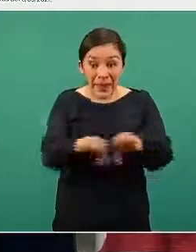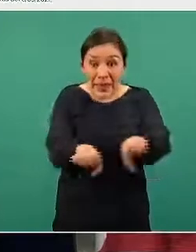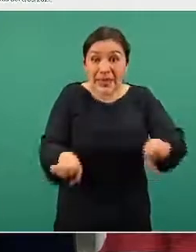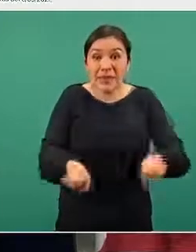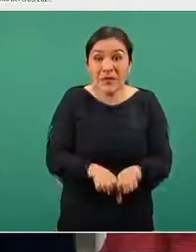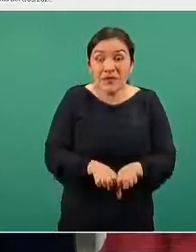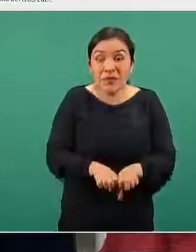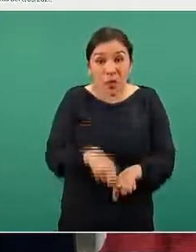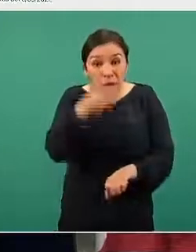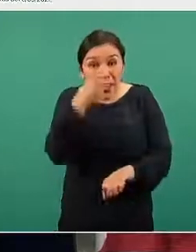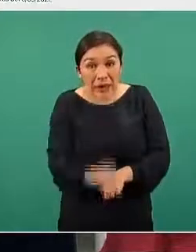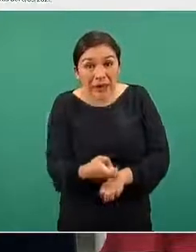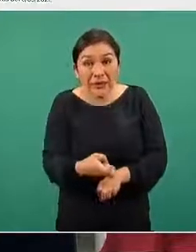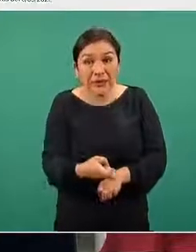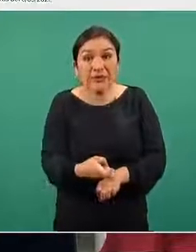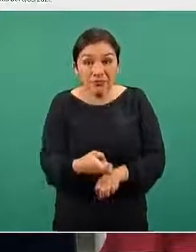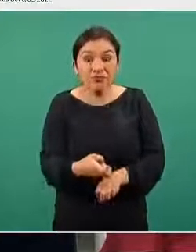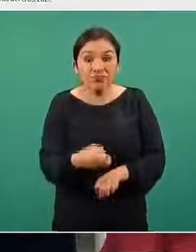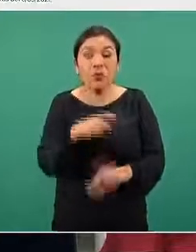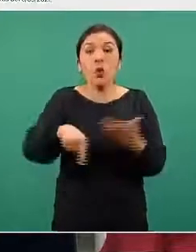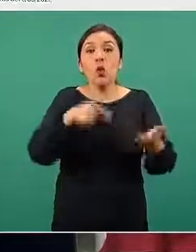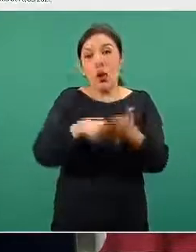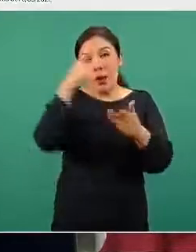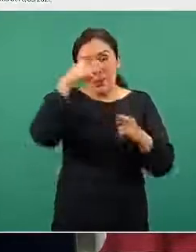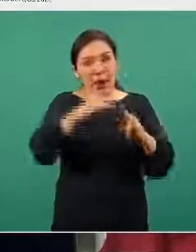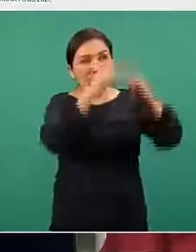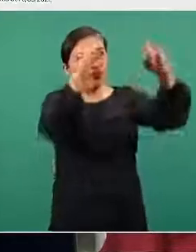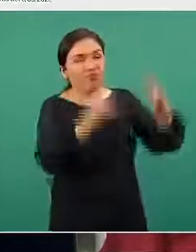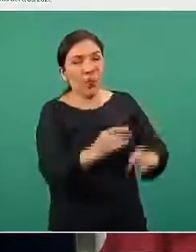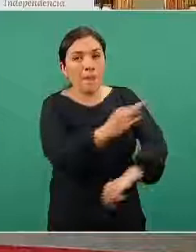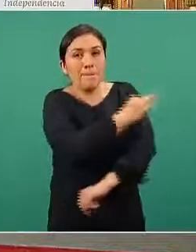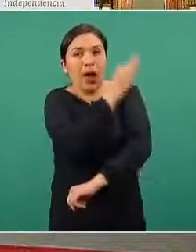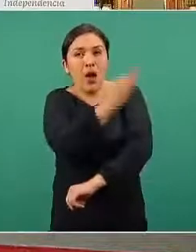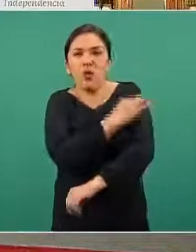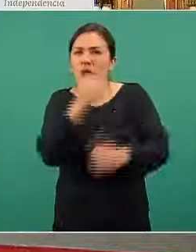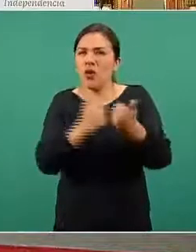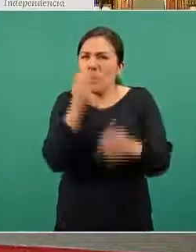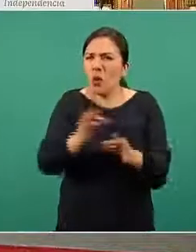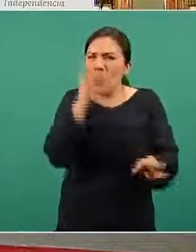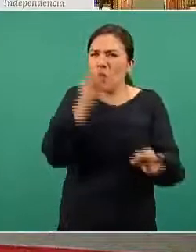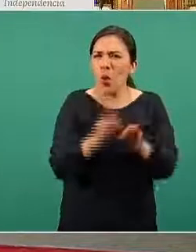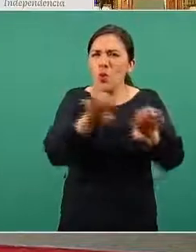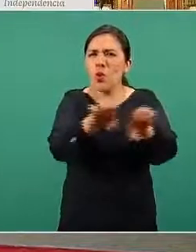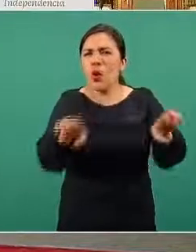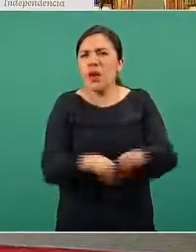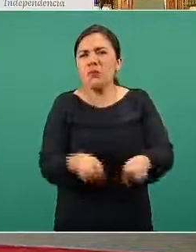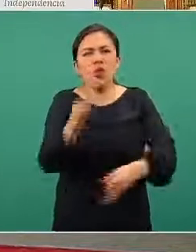equipos, los módulos de vacunación con todo el protocolo,